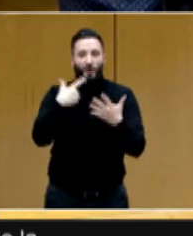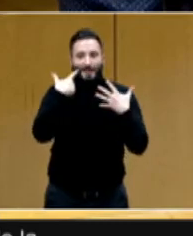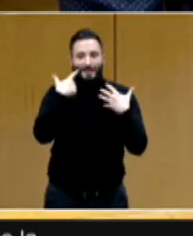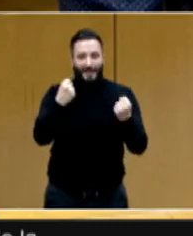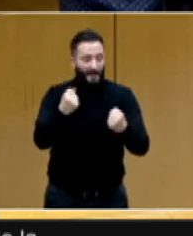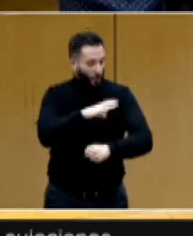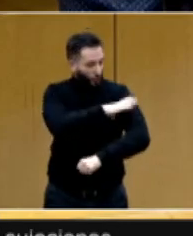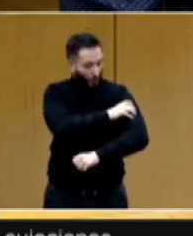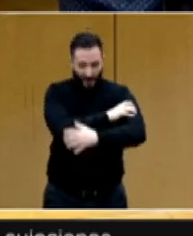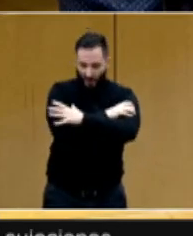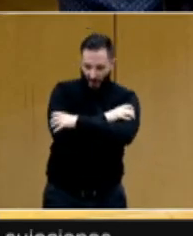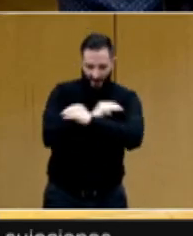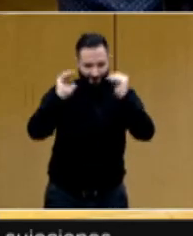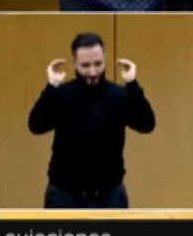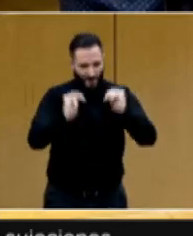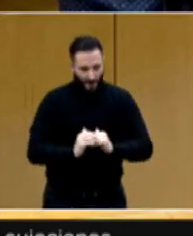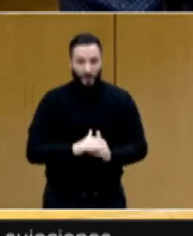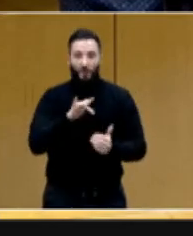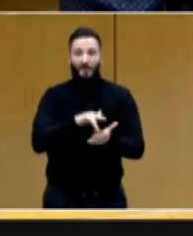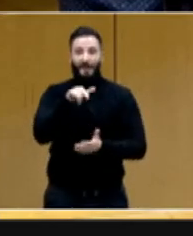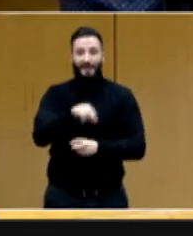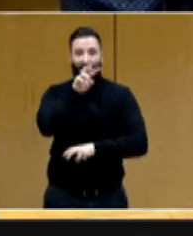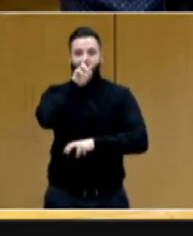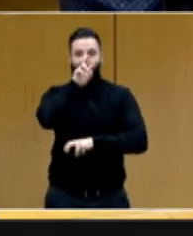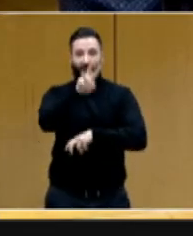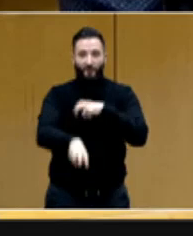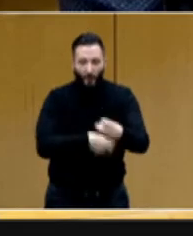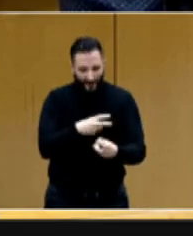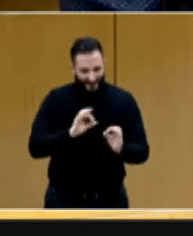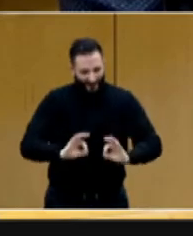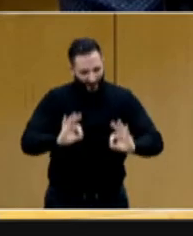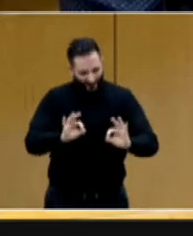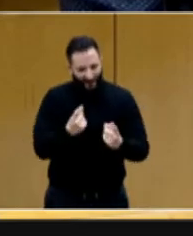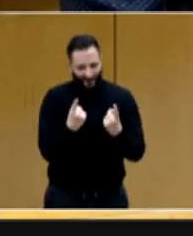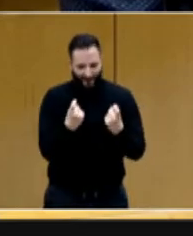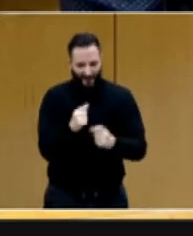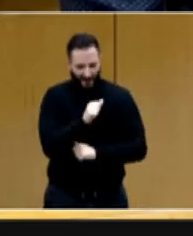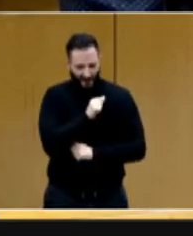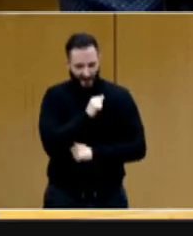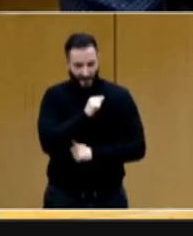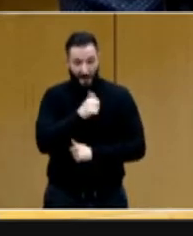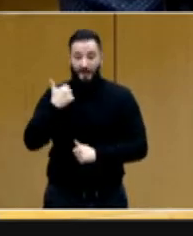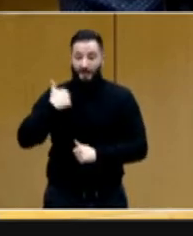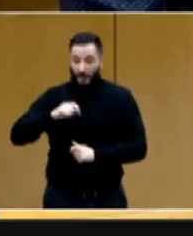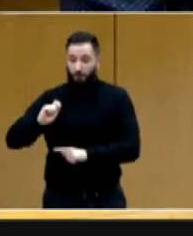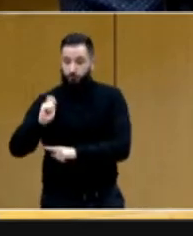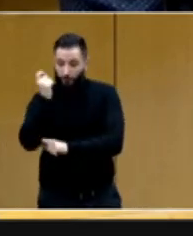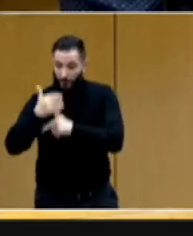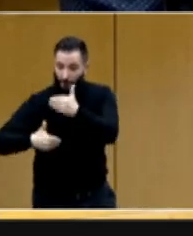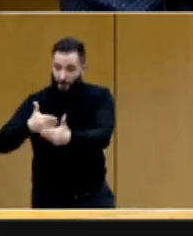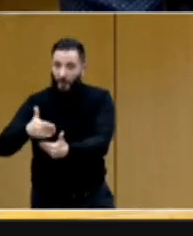esas reformas la digamos pendiente y ya en marcha sería la de la modificación de la reglamentación